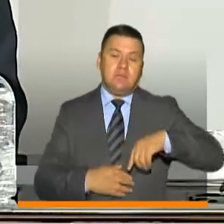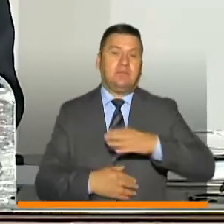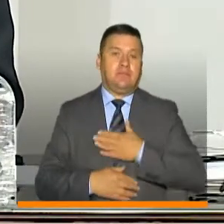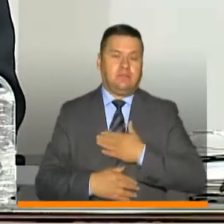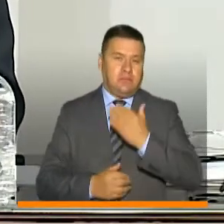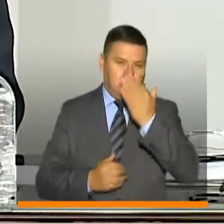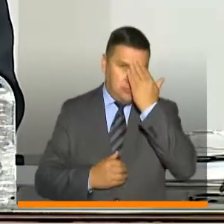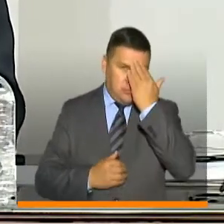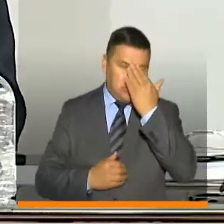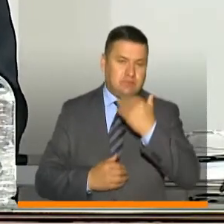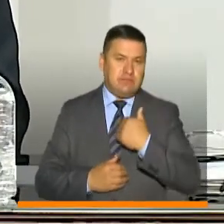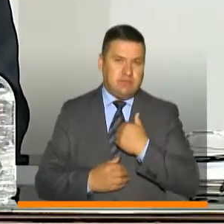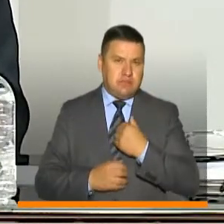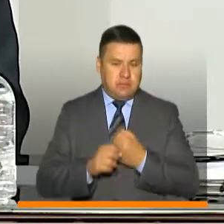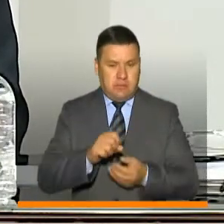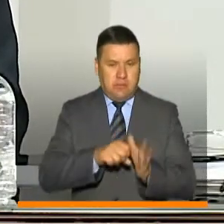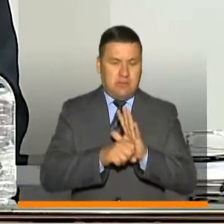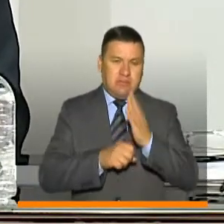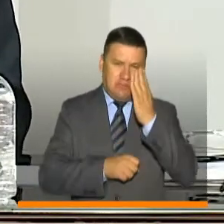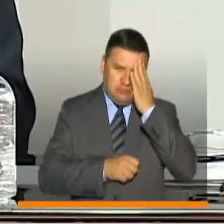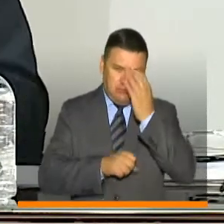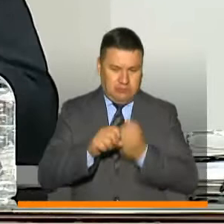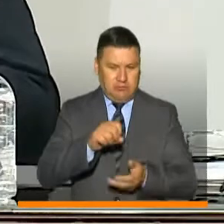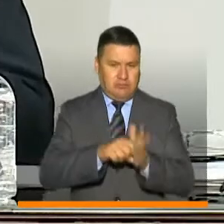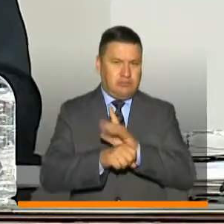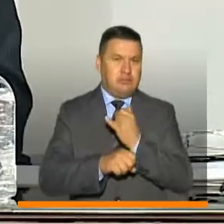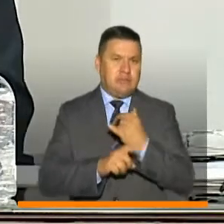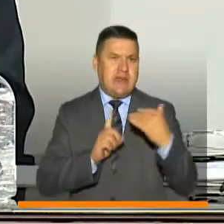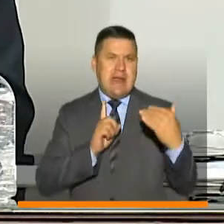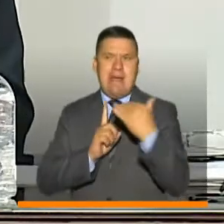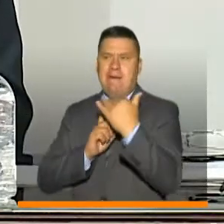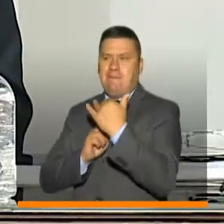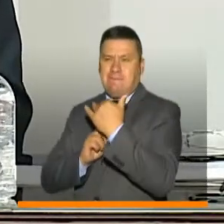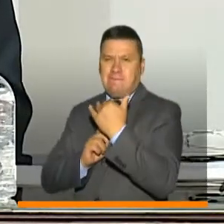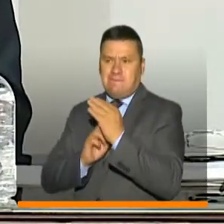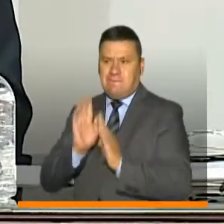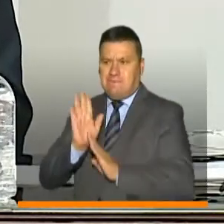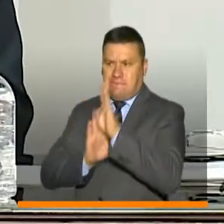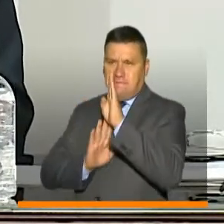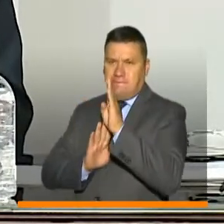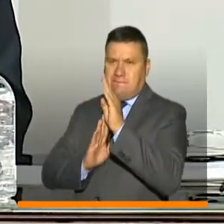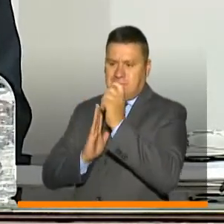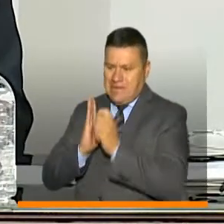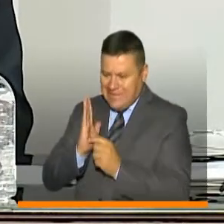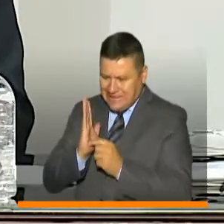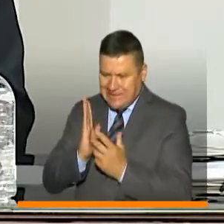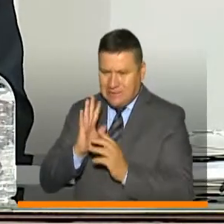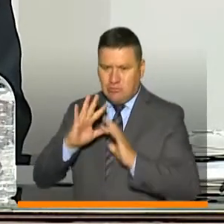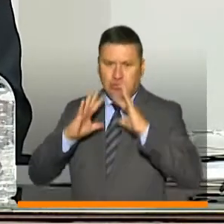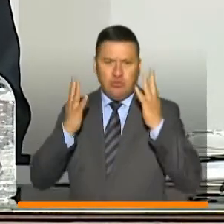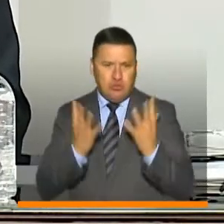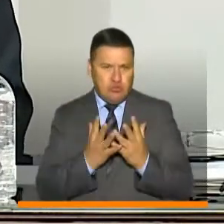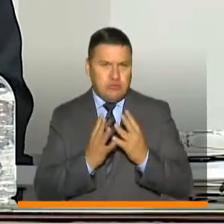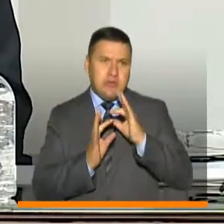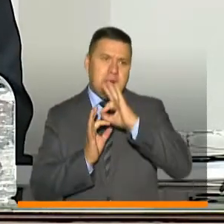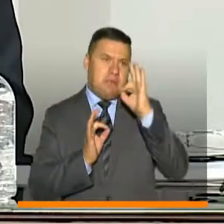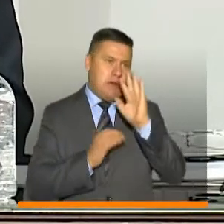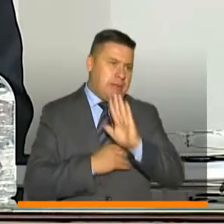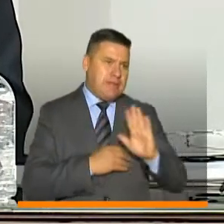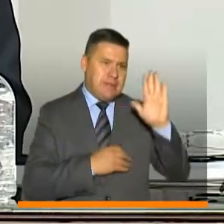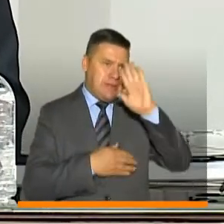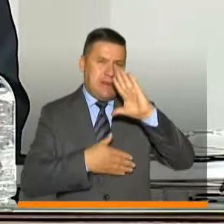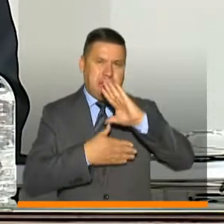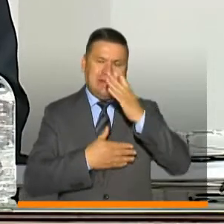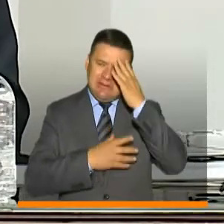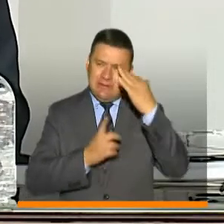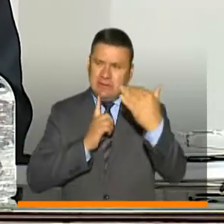somos conscientes que la pandemia del COVID-19 afecta el desarrollo de la agenda a nivel mundial, a nivel regional, y también